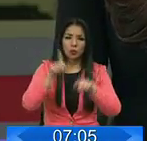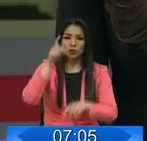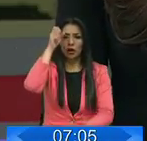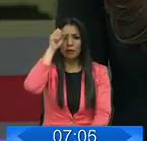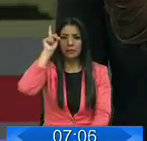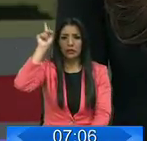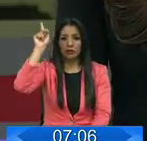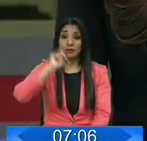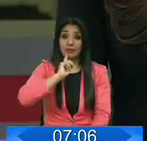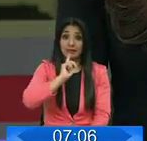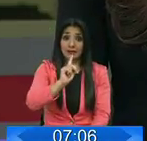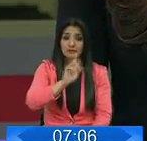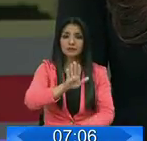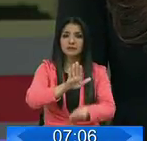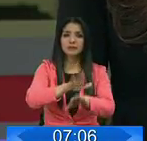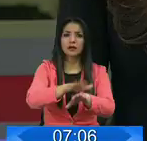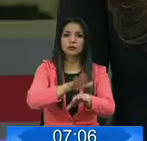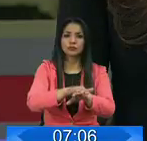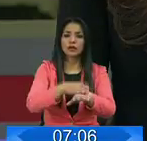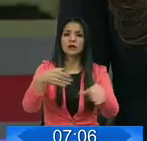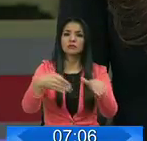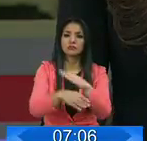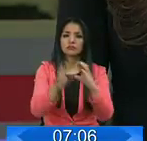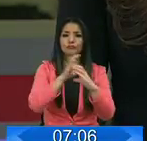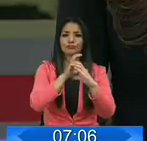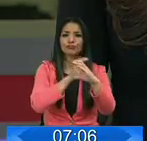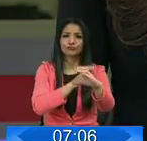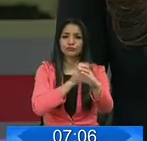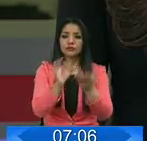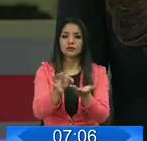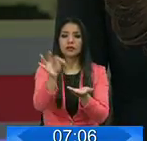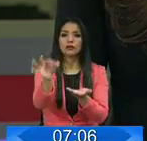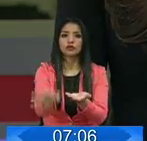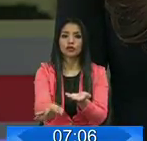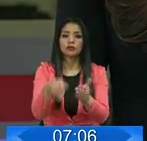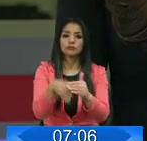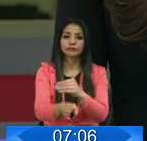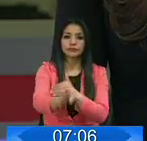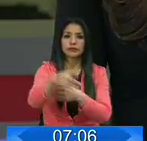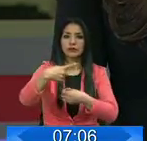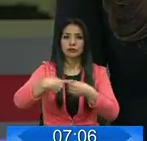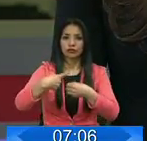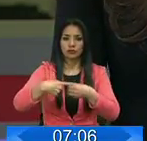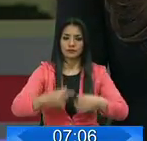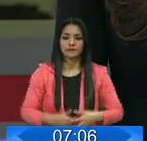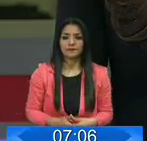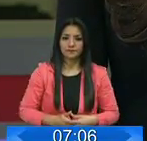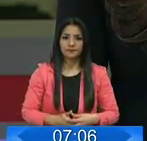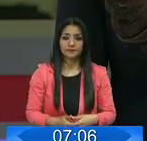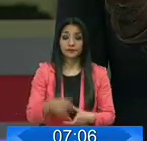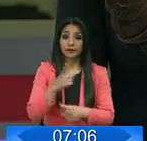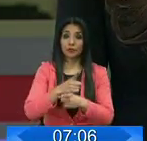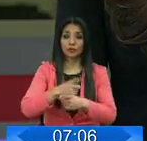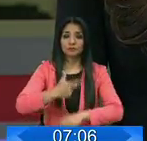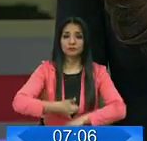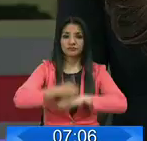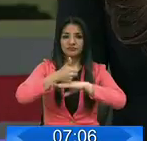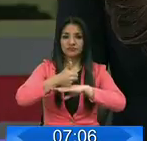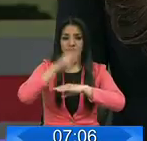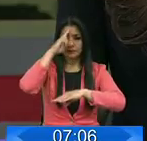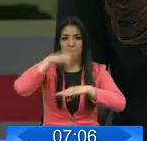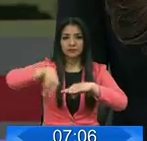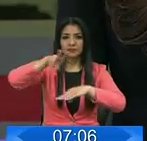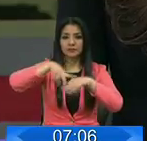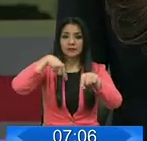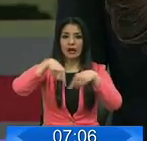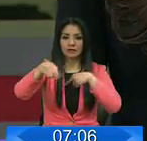esto obedece al ingreso del transporte de servicio cantonal hacia la urbe. Sobre esta causa, la Agencia Nacional de Tránsito nos brindó su